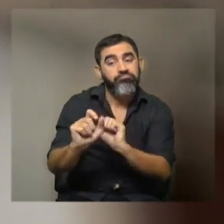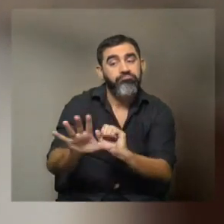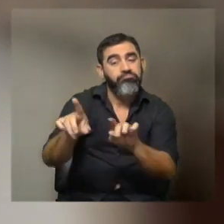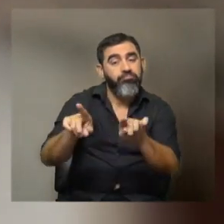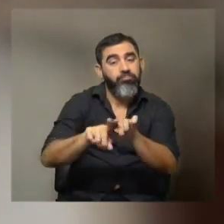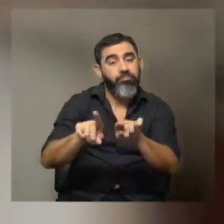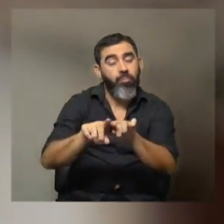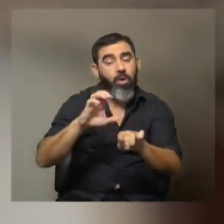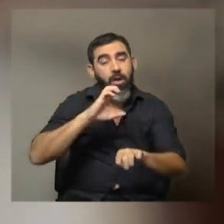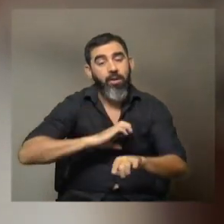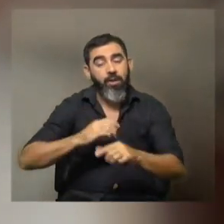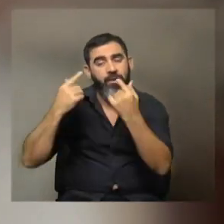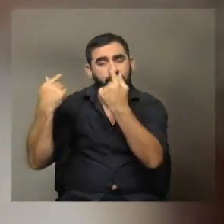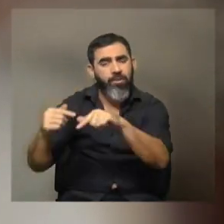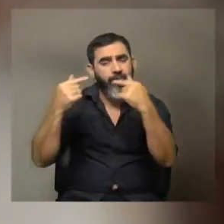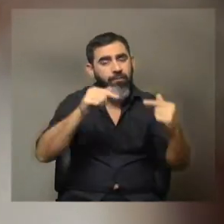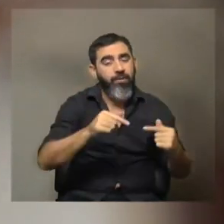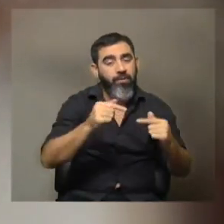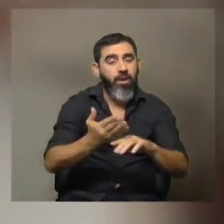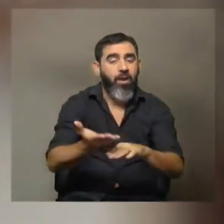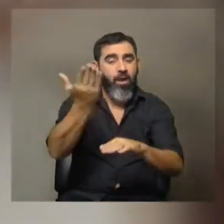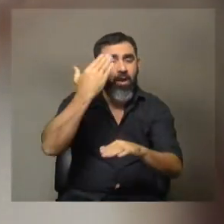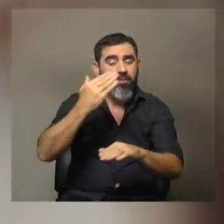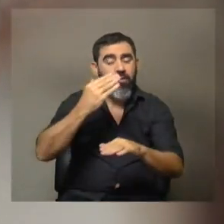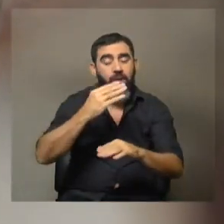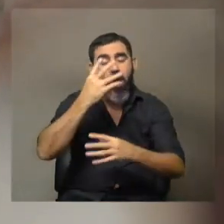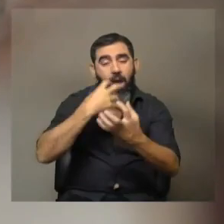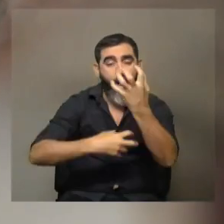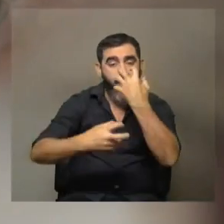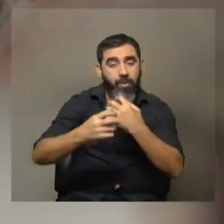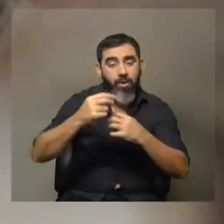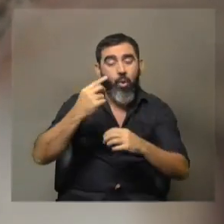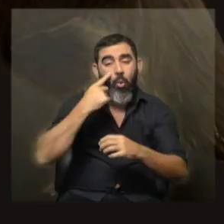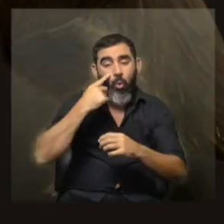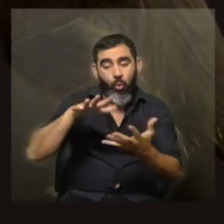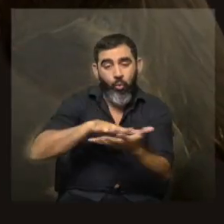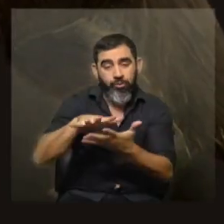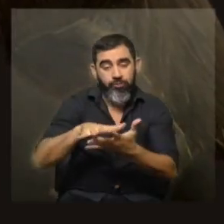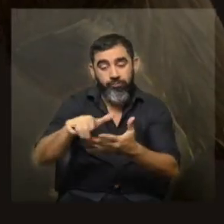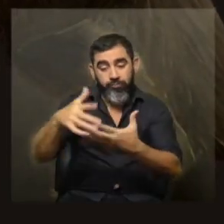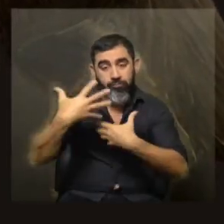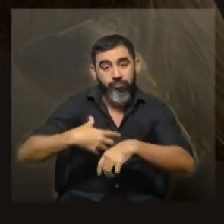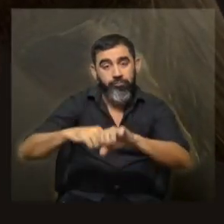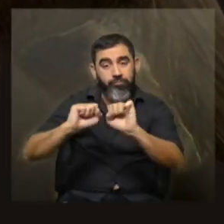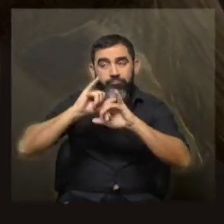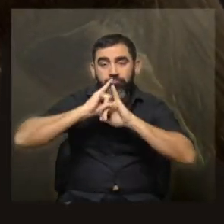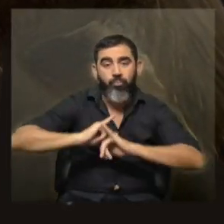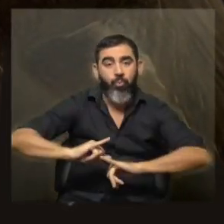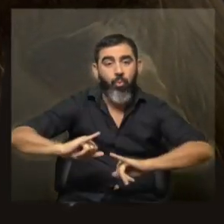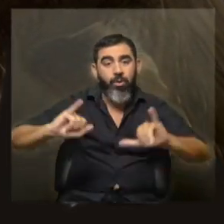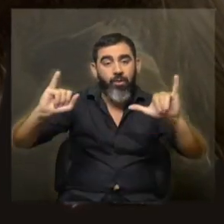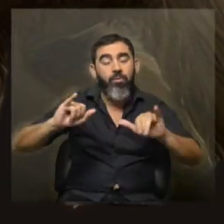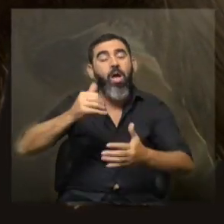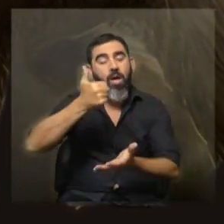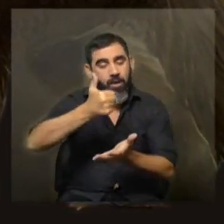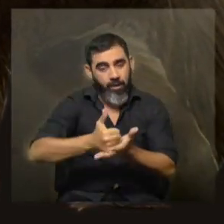características únicas y diferentes a las especies de perezosos conocidas en el sitio. El hallazgo, publicado recientemente, revela la